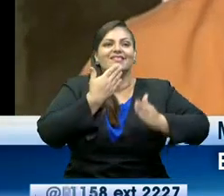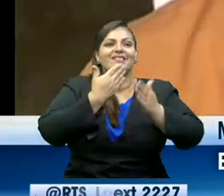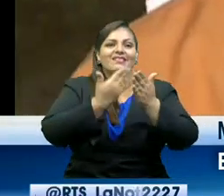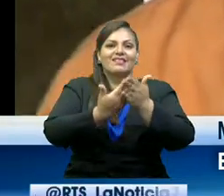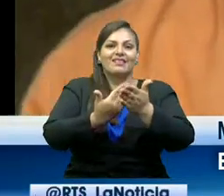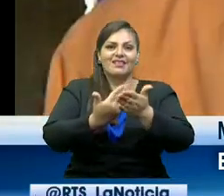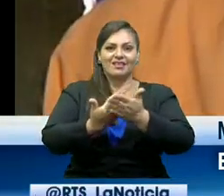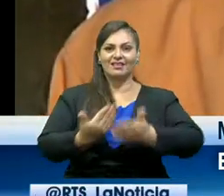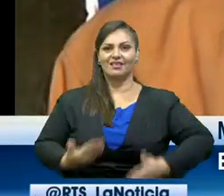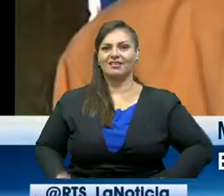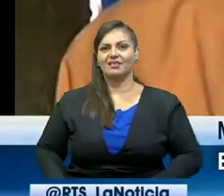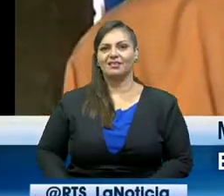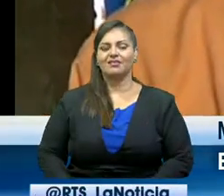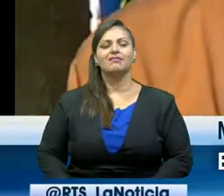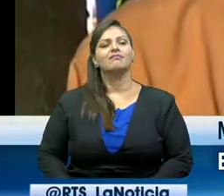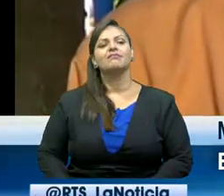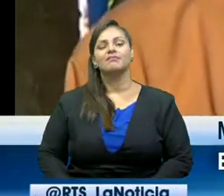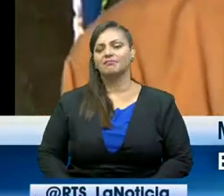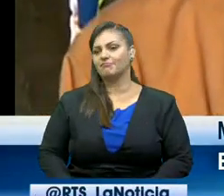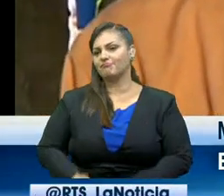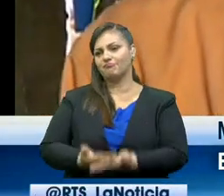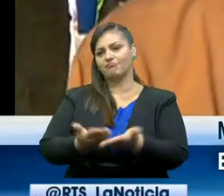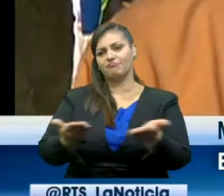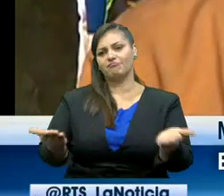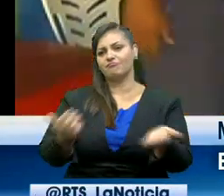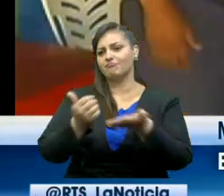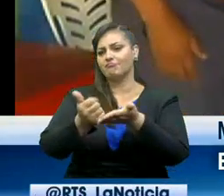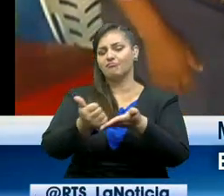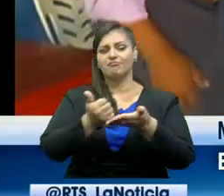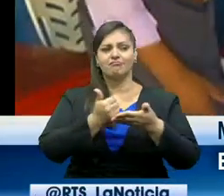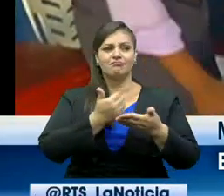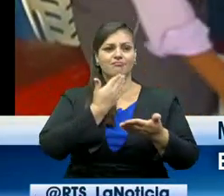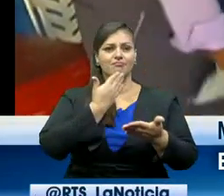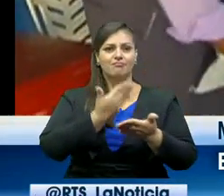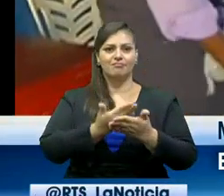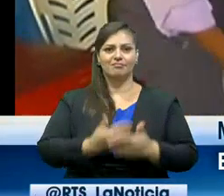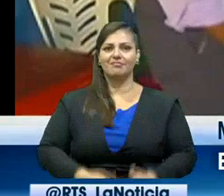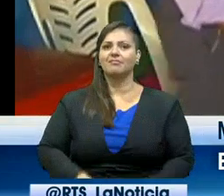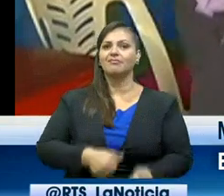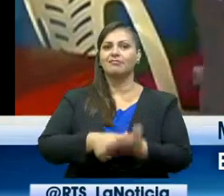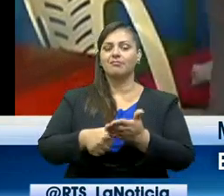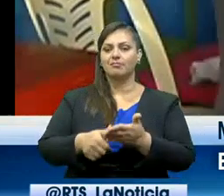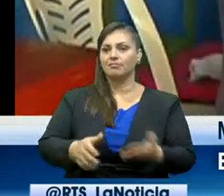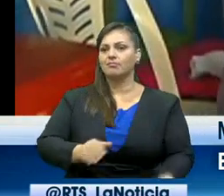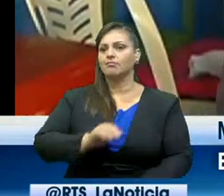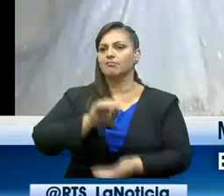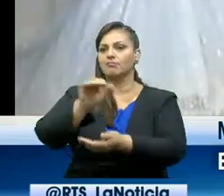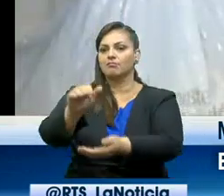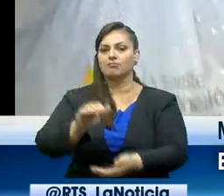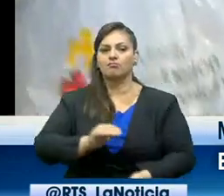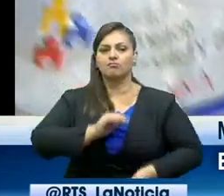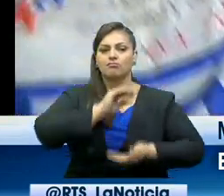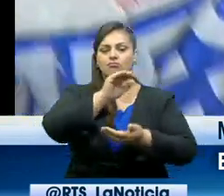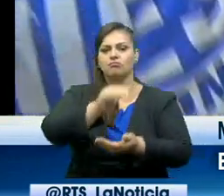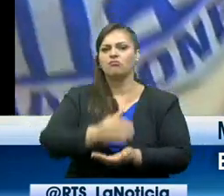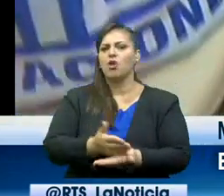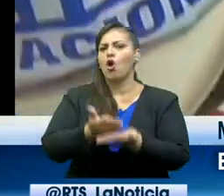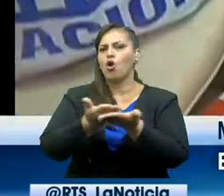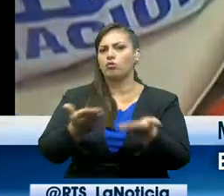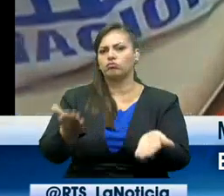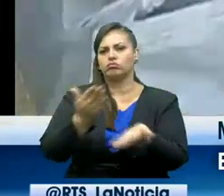con el cariño que... Y agradecer a ustedes por la visita. El MIES les entregó estas donaciones, utensilios de